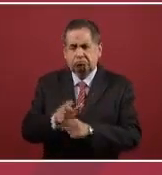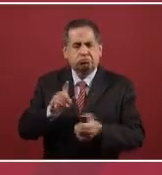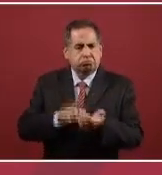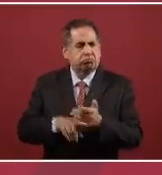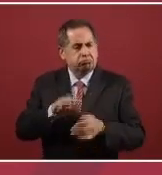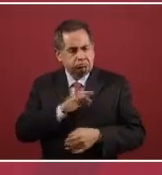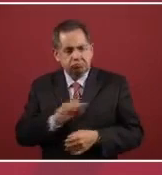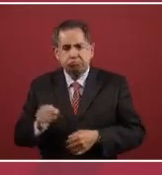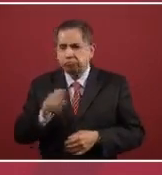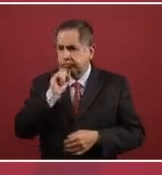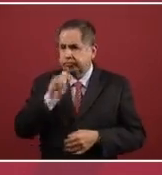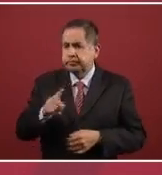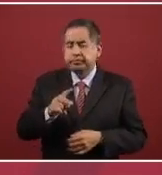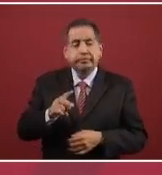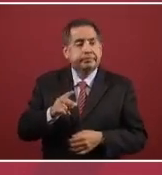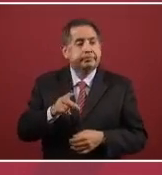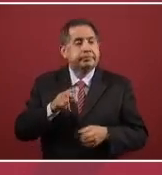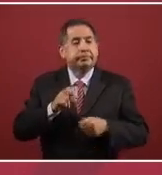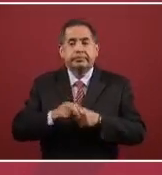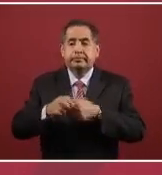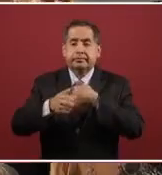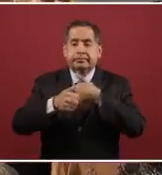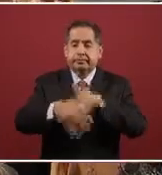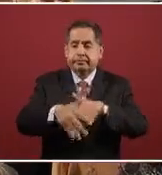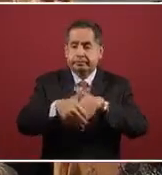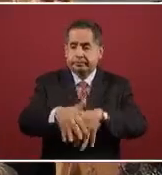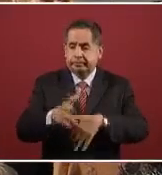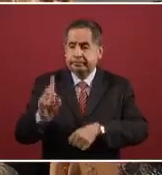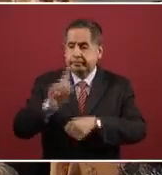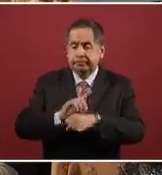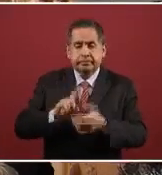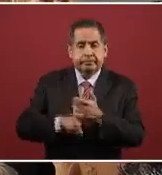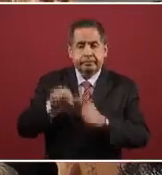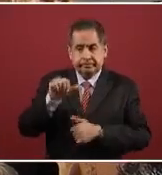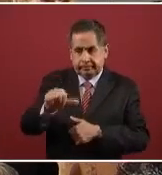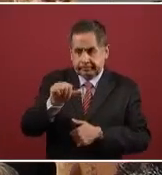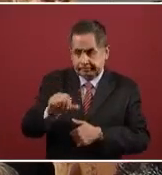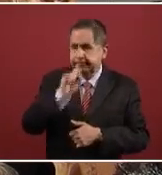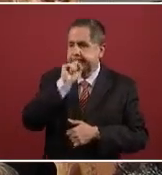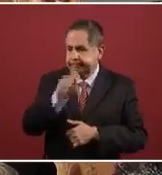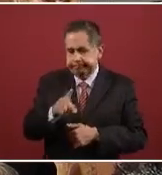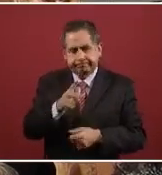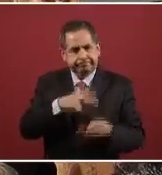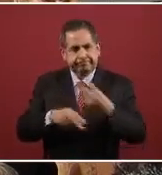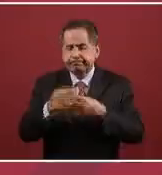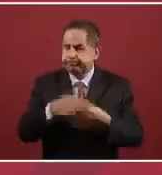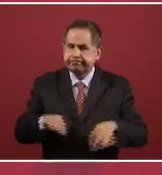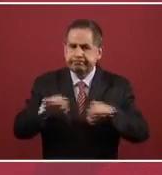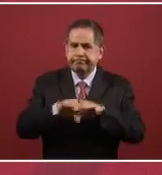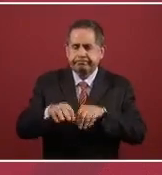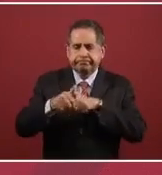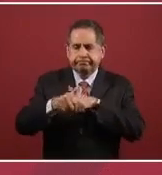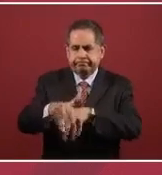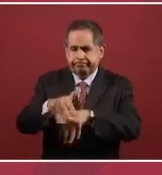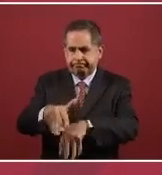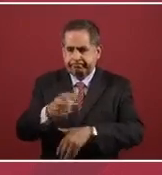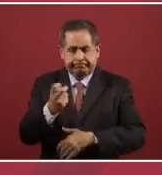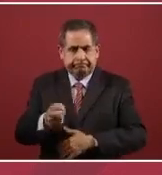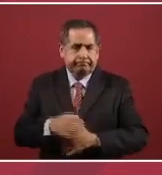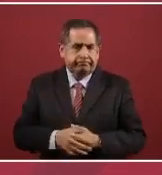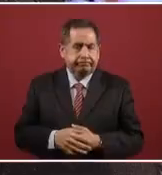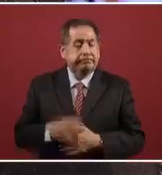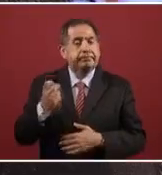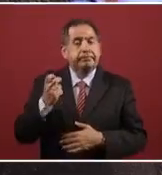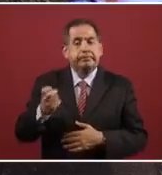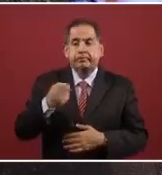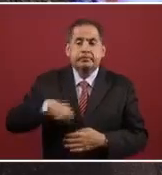tener presencia también en el desfile del 16, que eso también es singular. Entonces, pues